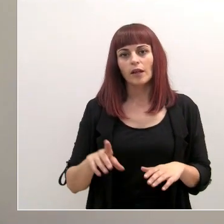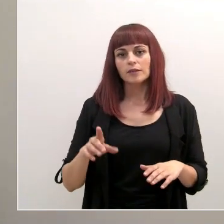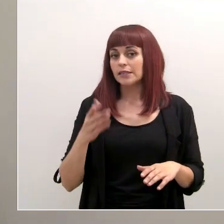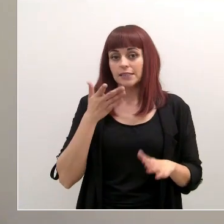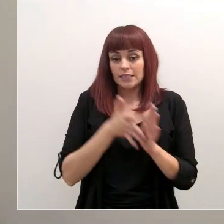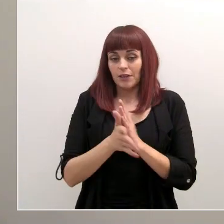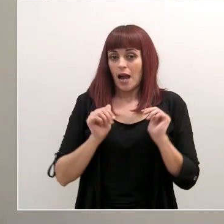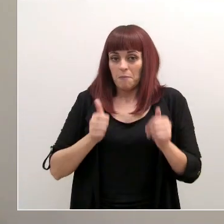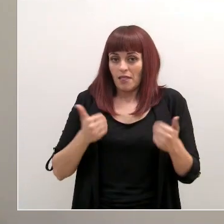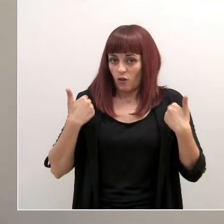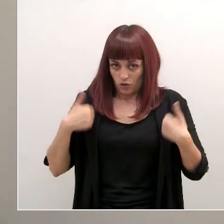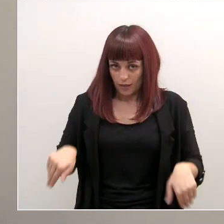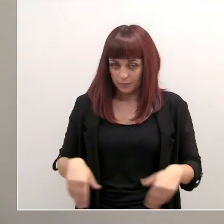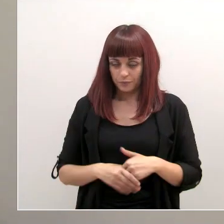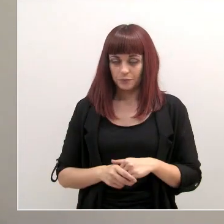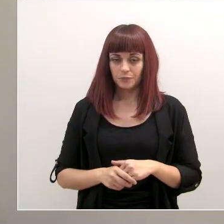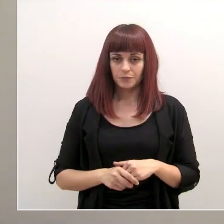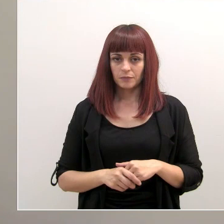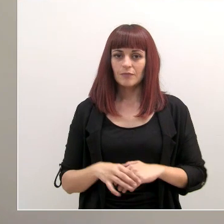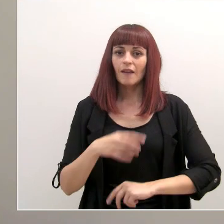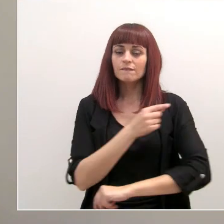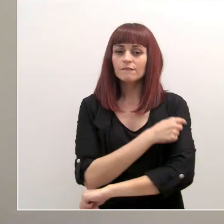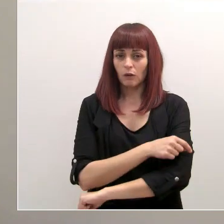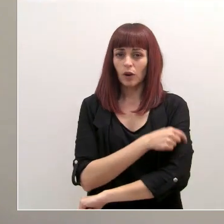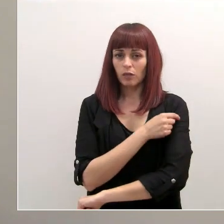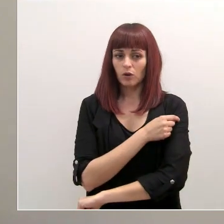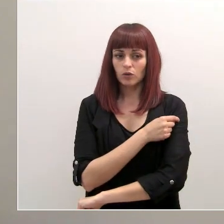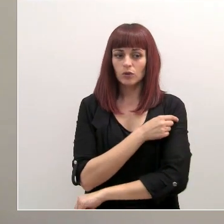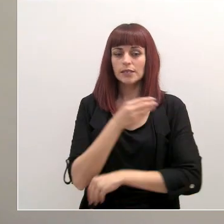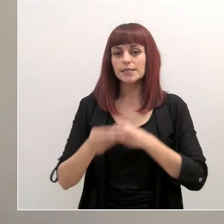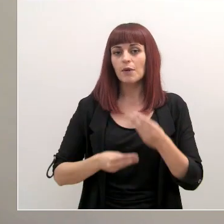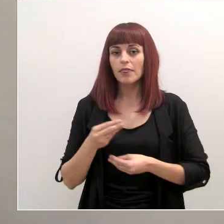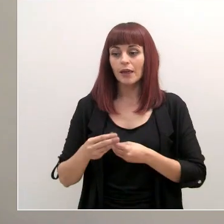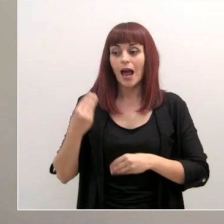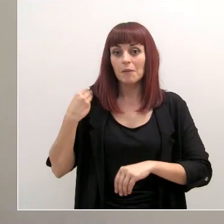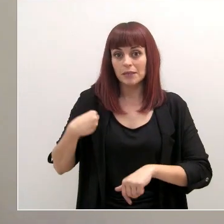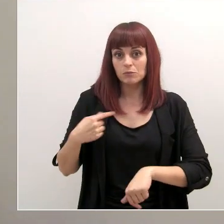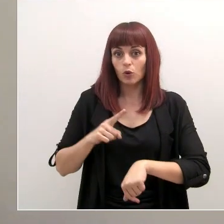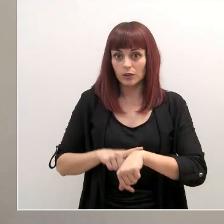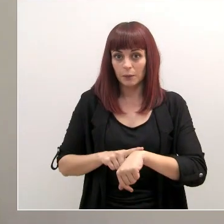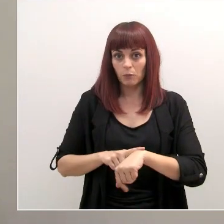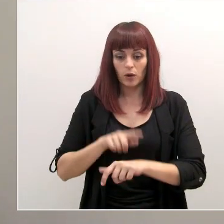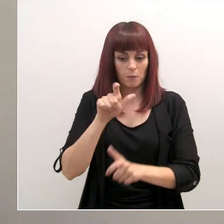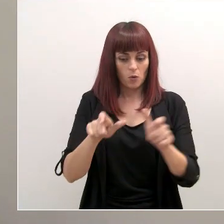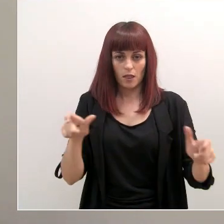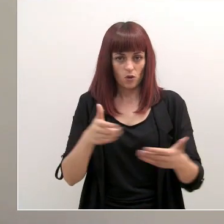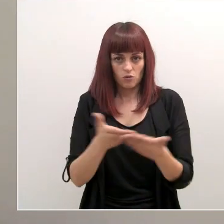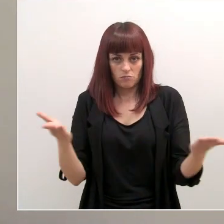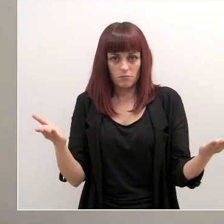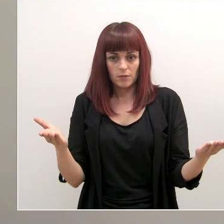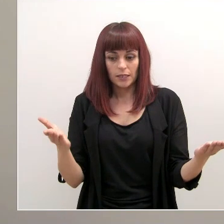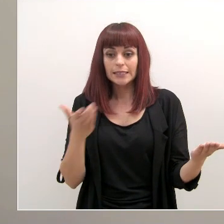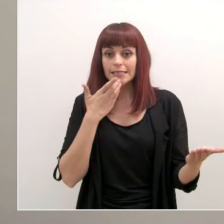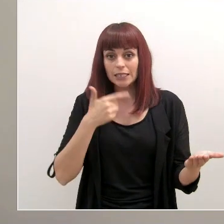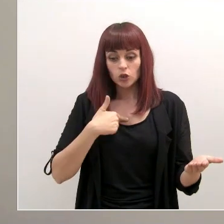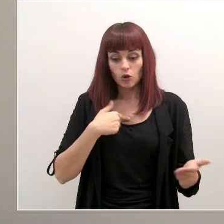está comenzada. Y esa vacunación se va a ir haciendo al mismo tiempo que el resto de la población. Es decir, si yo